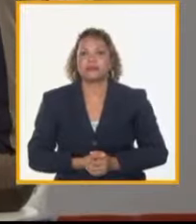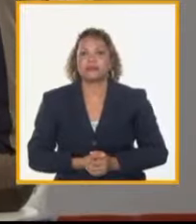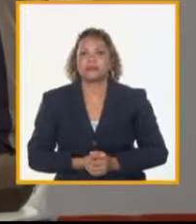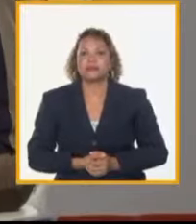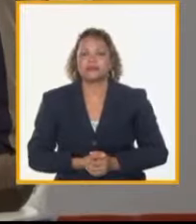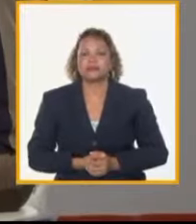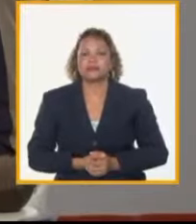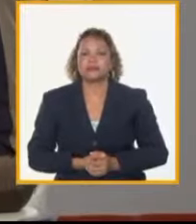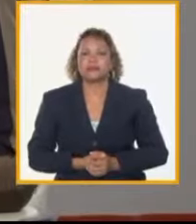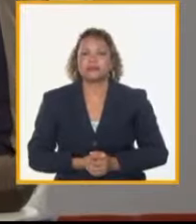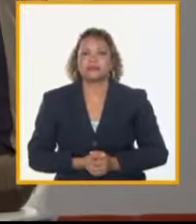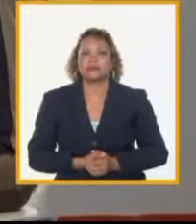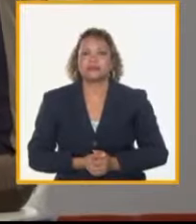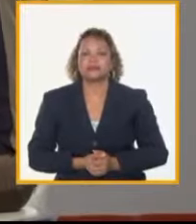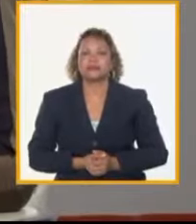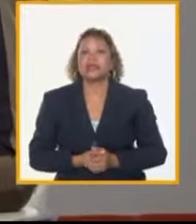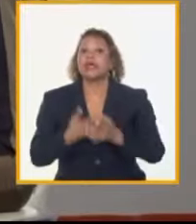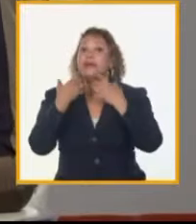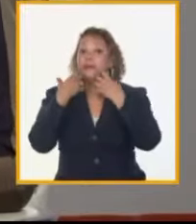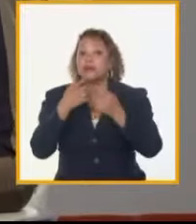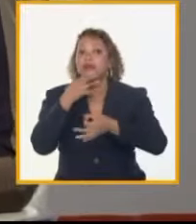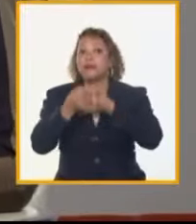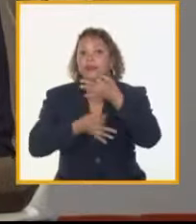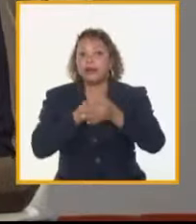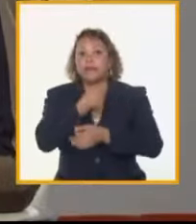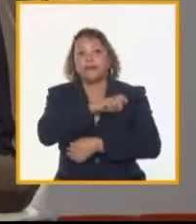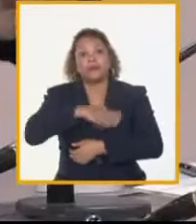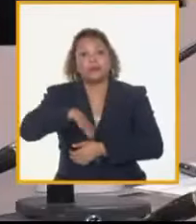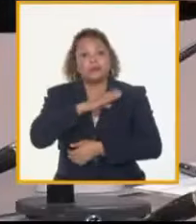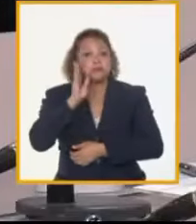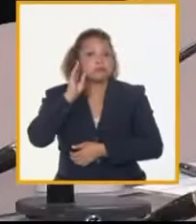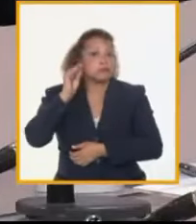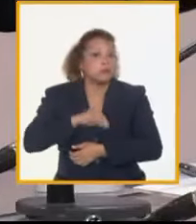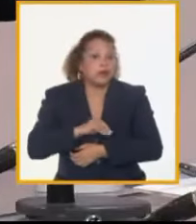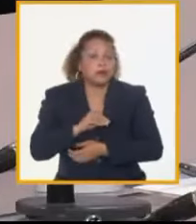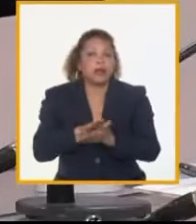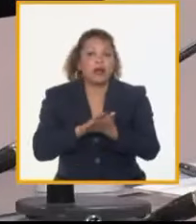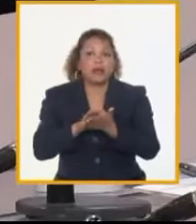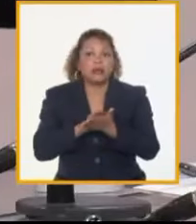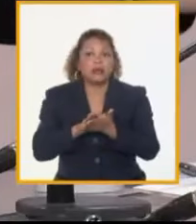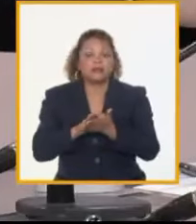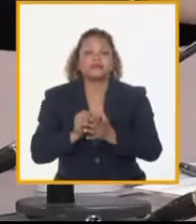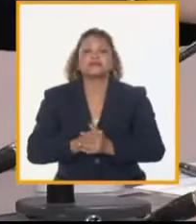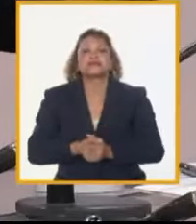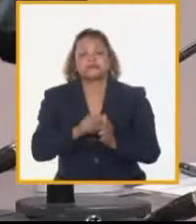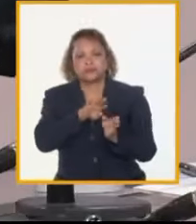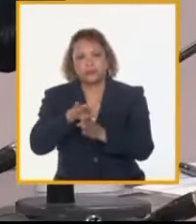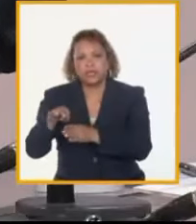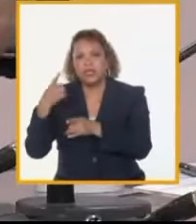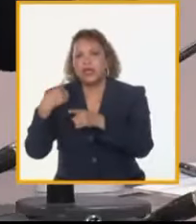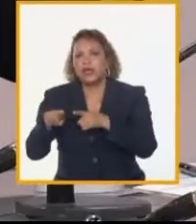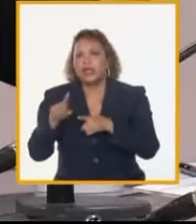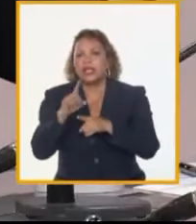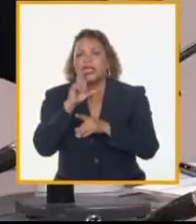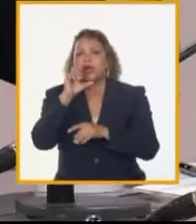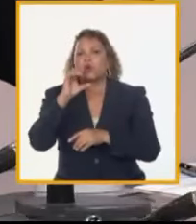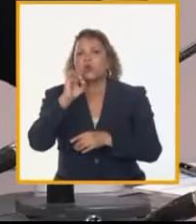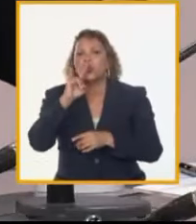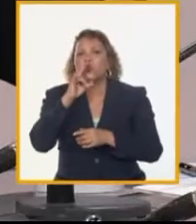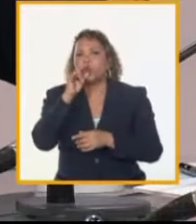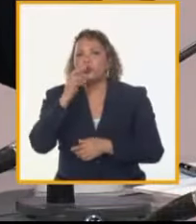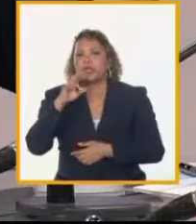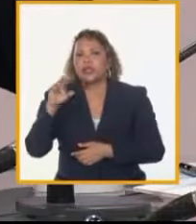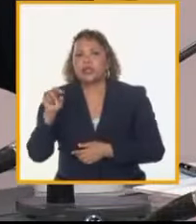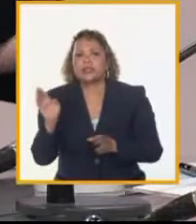en el proceso de comercialización. Es importante aclarar todos estos elementos. Walter, una última pregunta. Hace días no paso por ahí por la cubre, pero está cerrada la agencia, porque estaban preguntando por la agencia de la